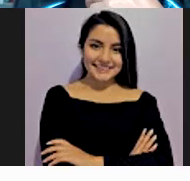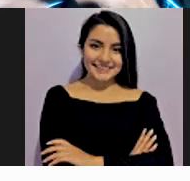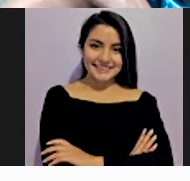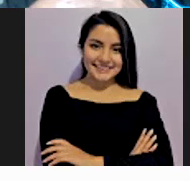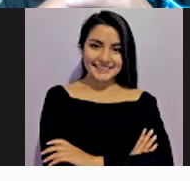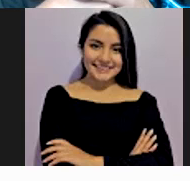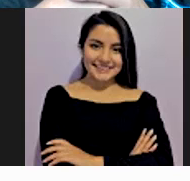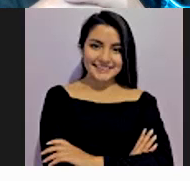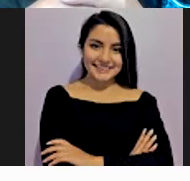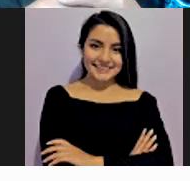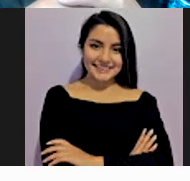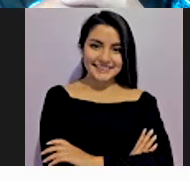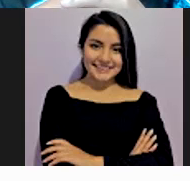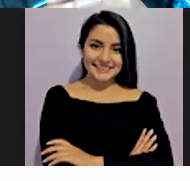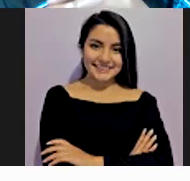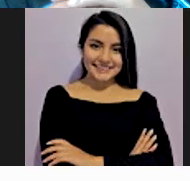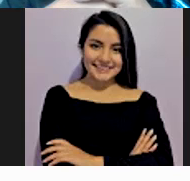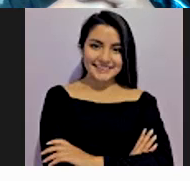sería,